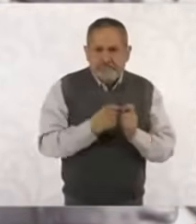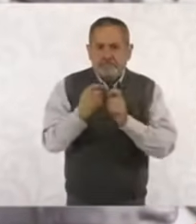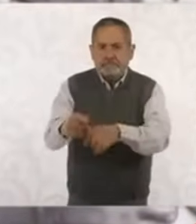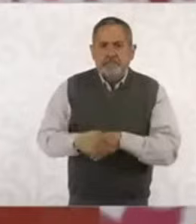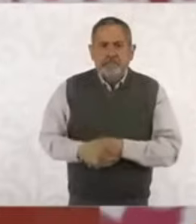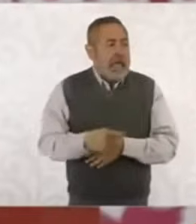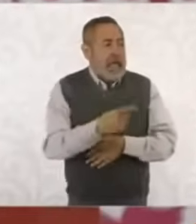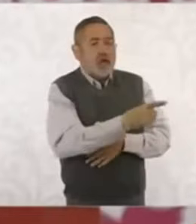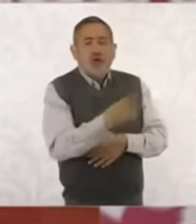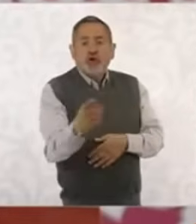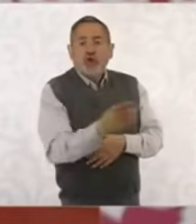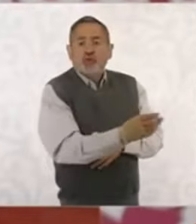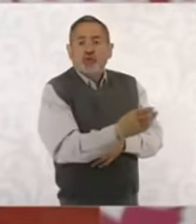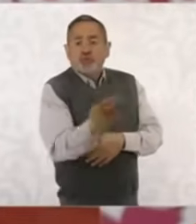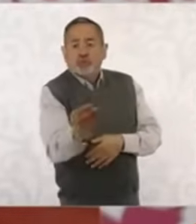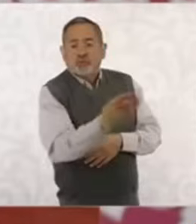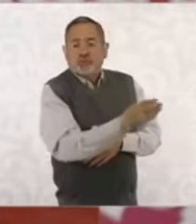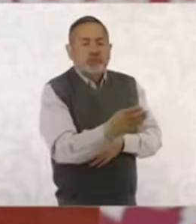entre particulares.